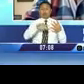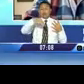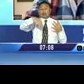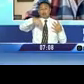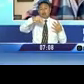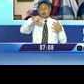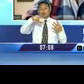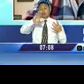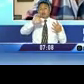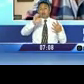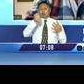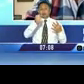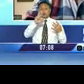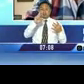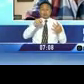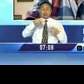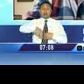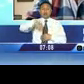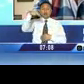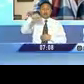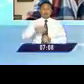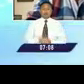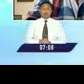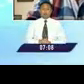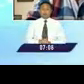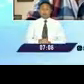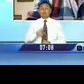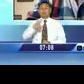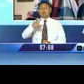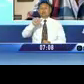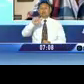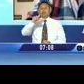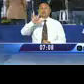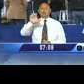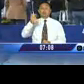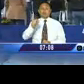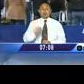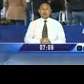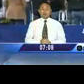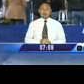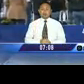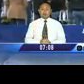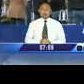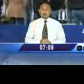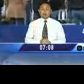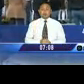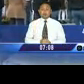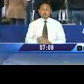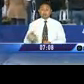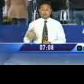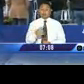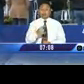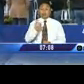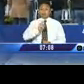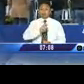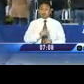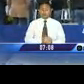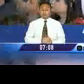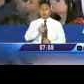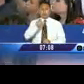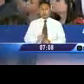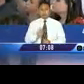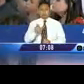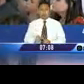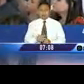Montúfar, por el norte de la ciudad y el valle de Cumbaya y Tumbaco. Y al parecer, no necesariamente quien más atención